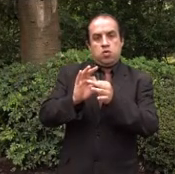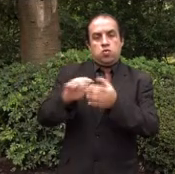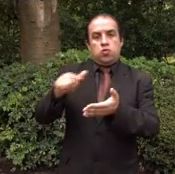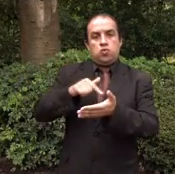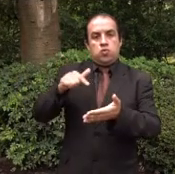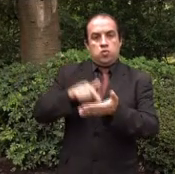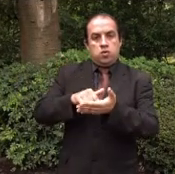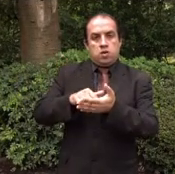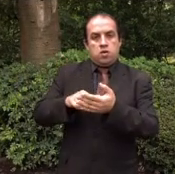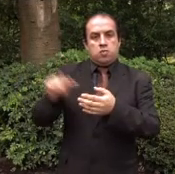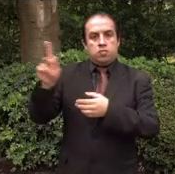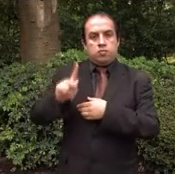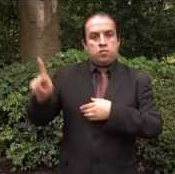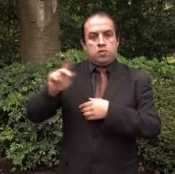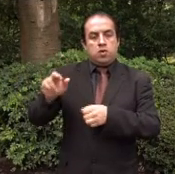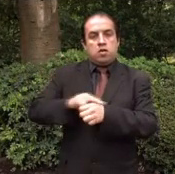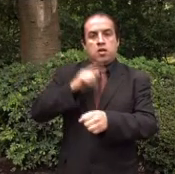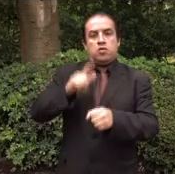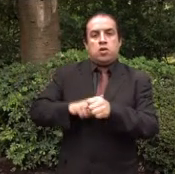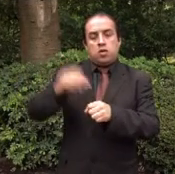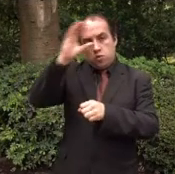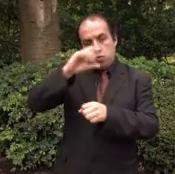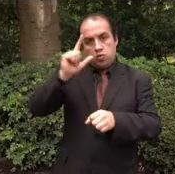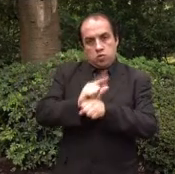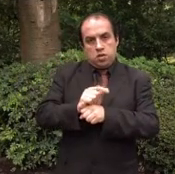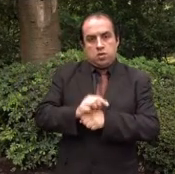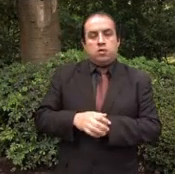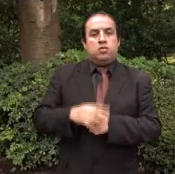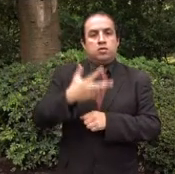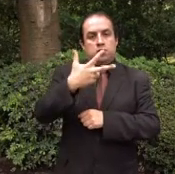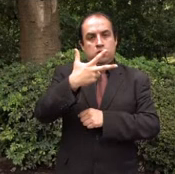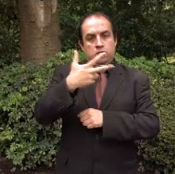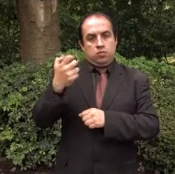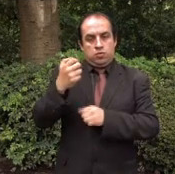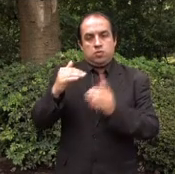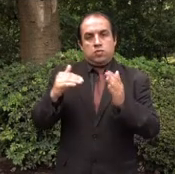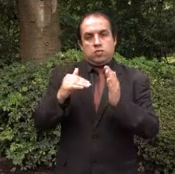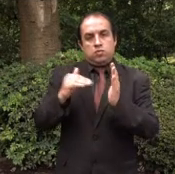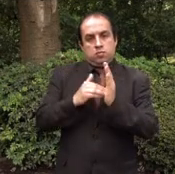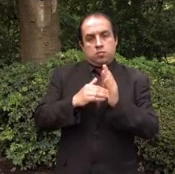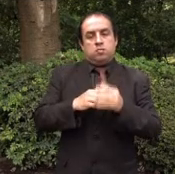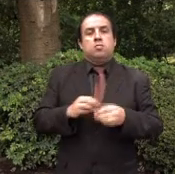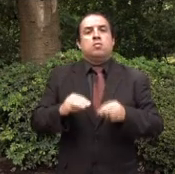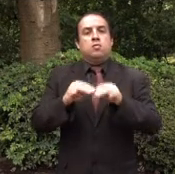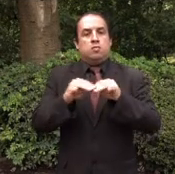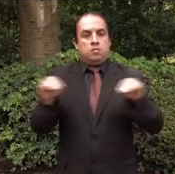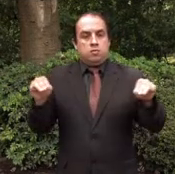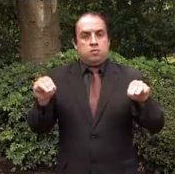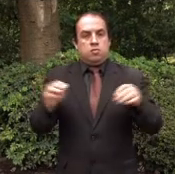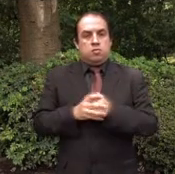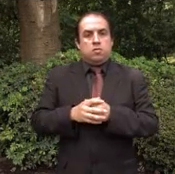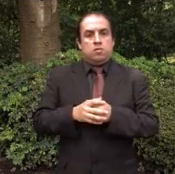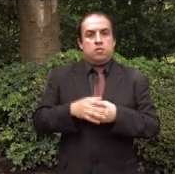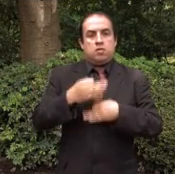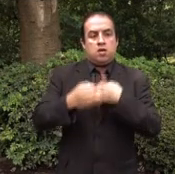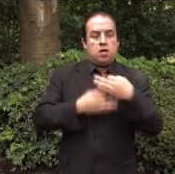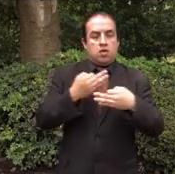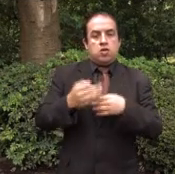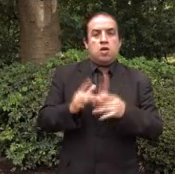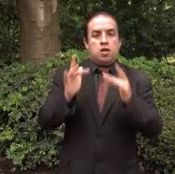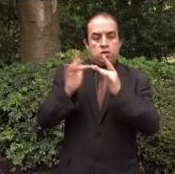de cerca de 800 hectáreas. La interconectividad entre la primera y la segunda sección, la segunda